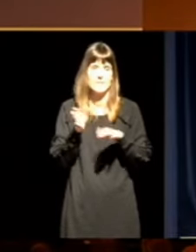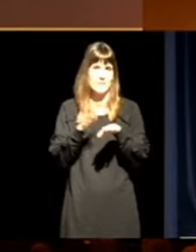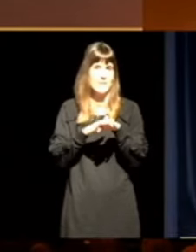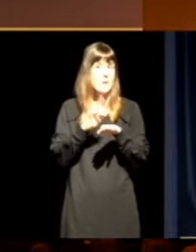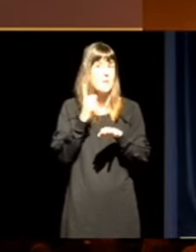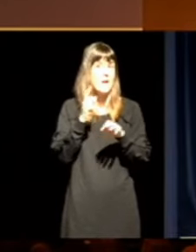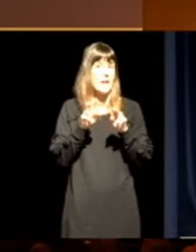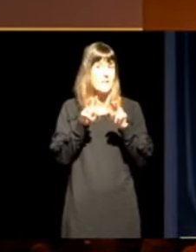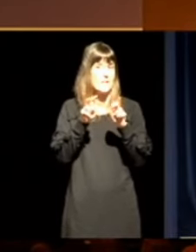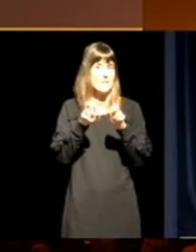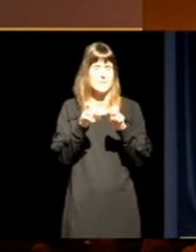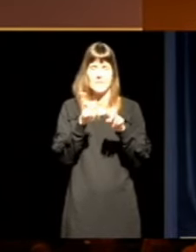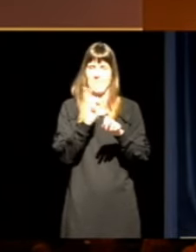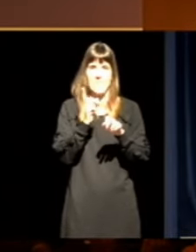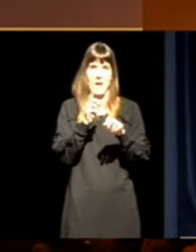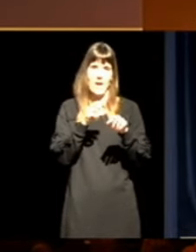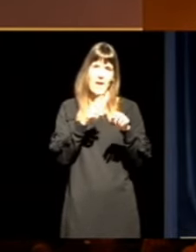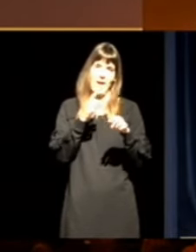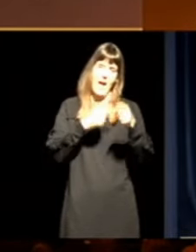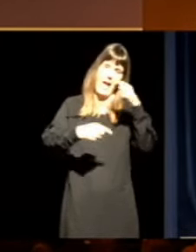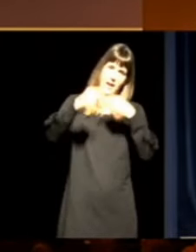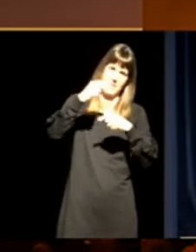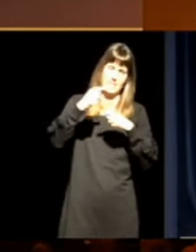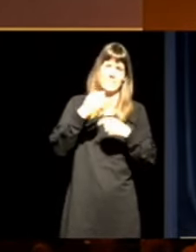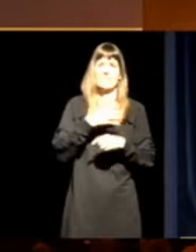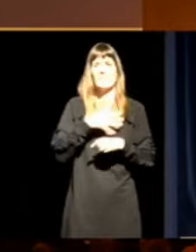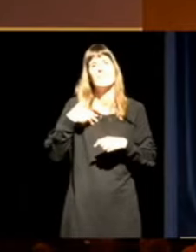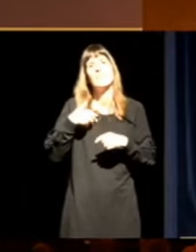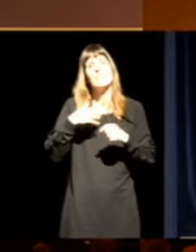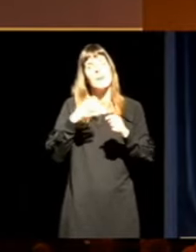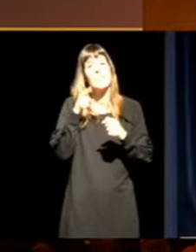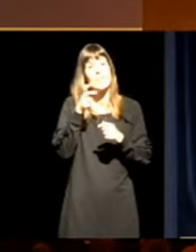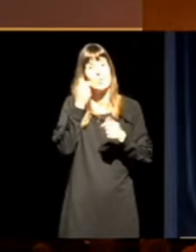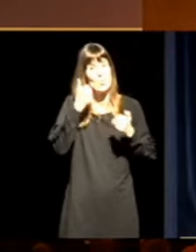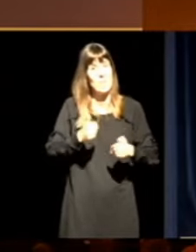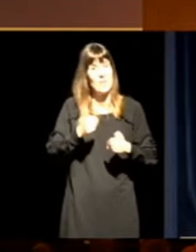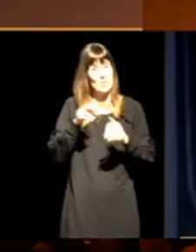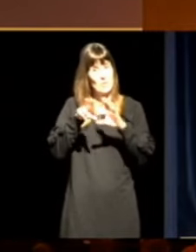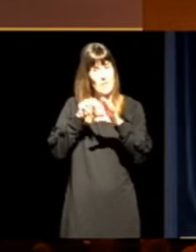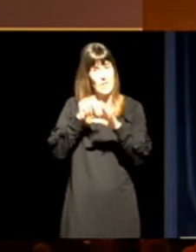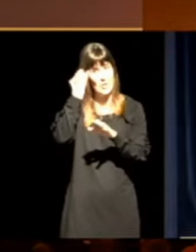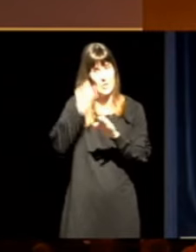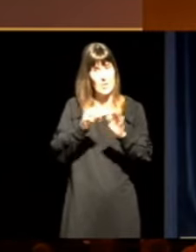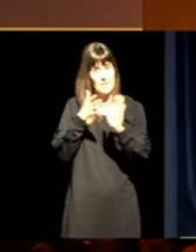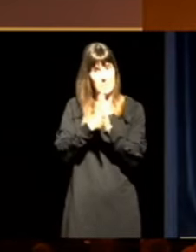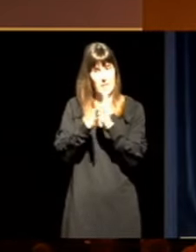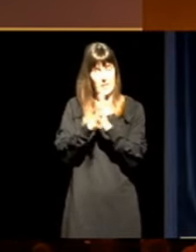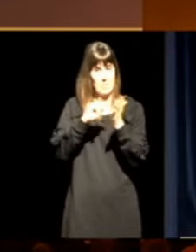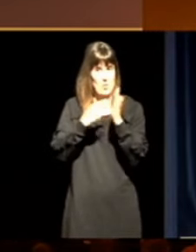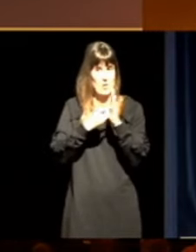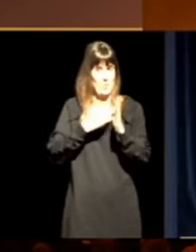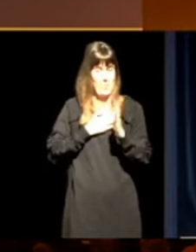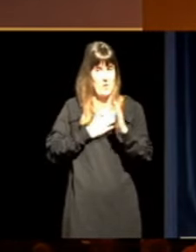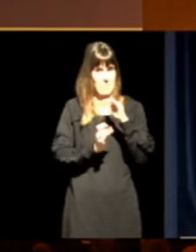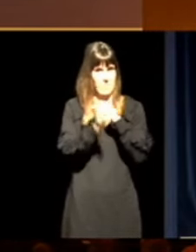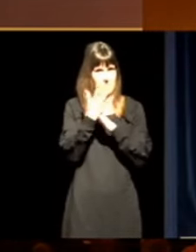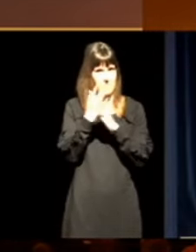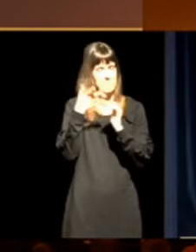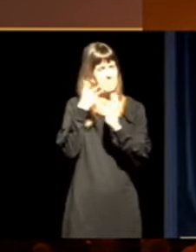bueno, lo cambiamos el orden. Primero iba a ser lo de derechos humanos para contar yo un proyecto mío y